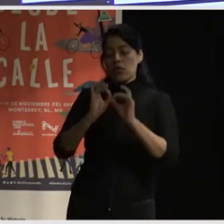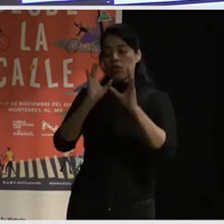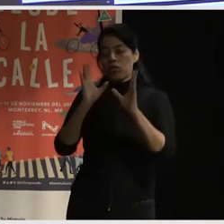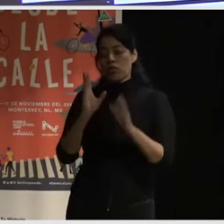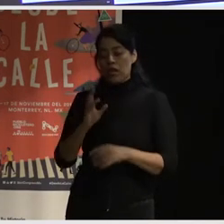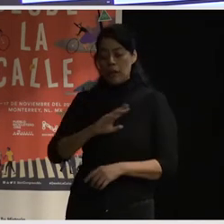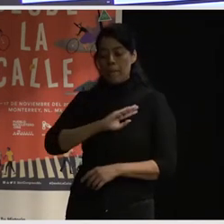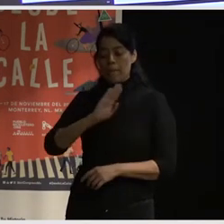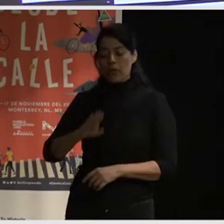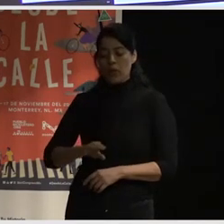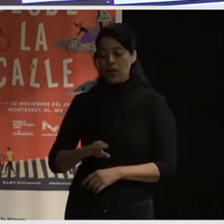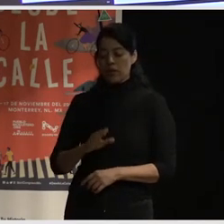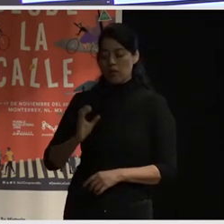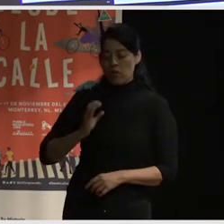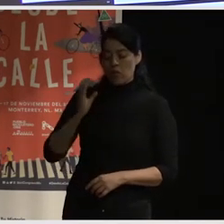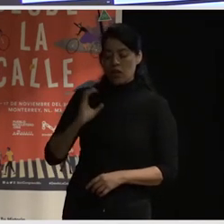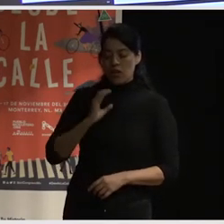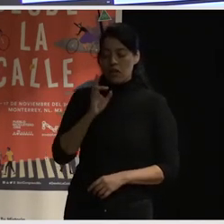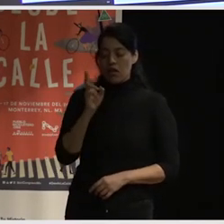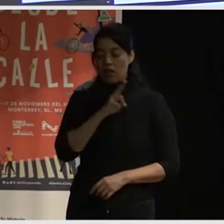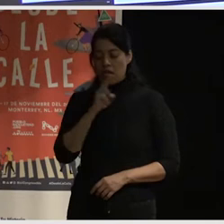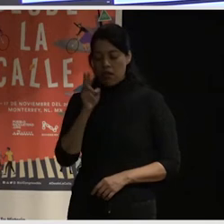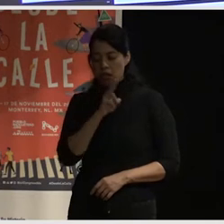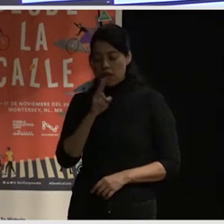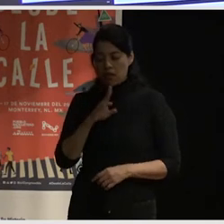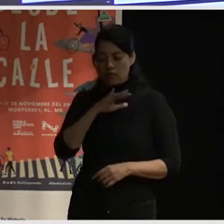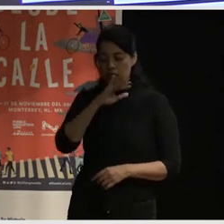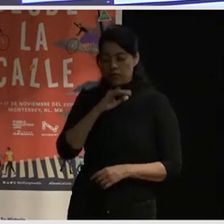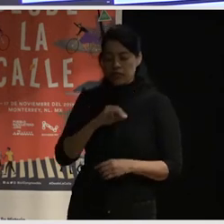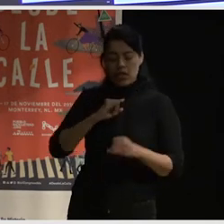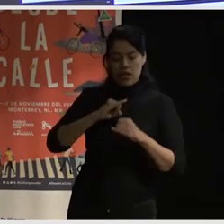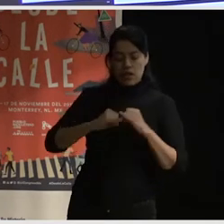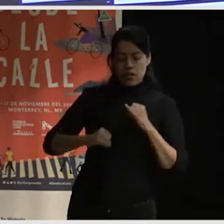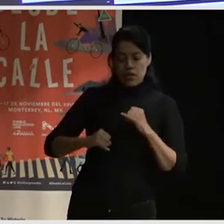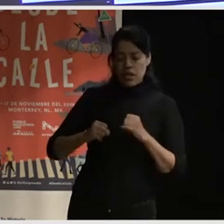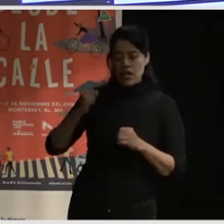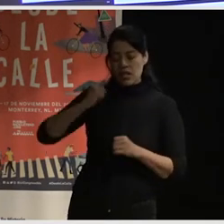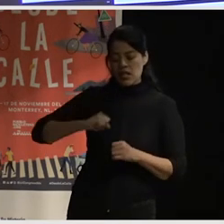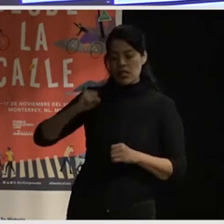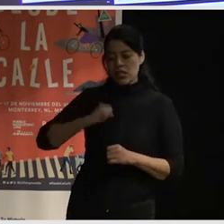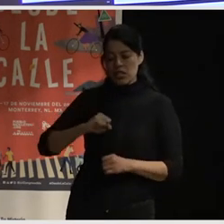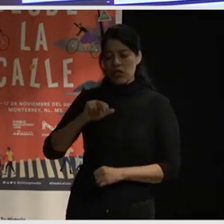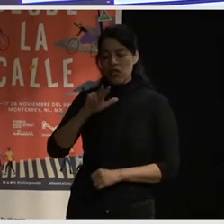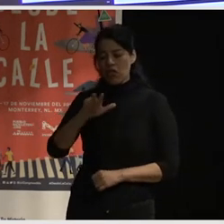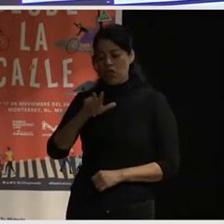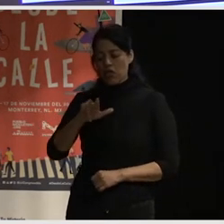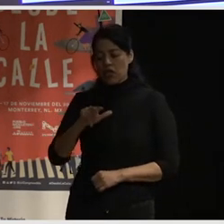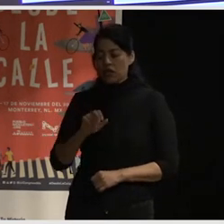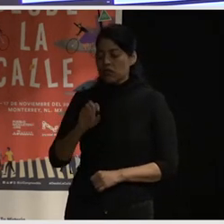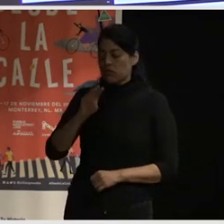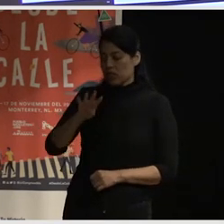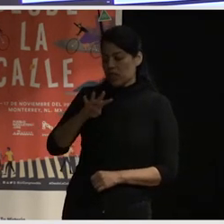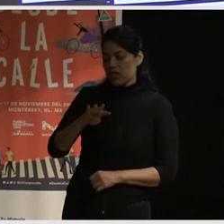por calidad del aire sin duda en el siglo finales del siglo 18 en el siglo